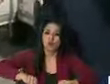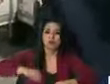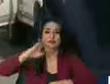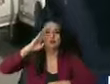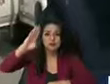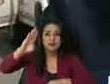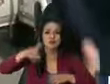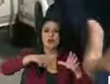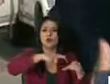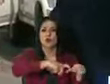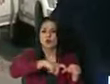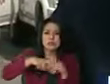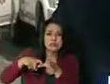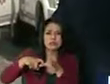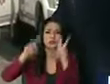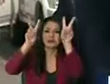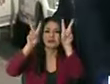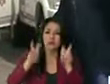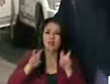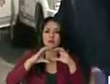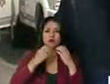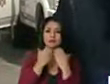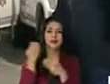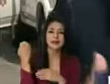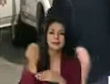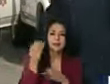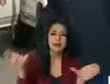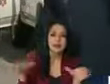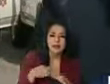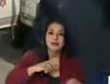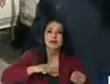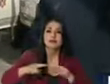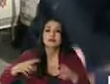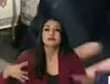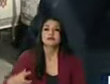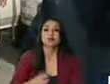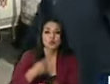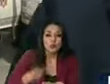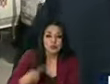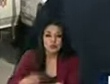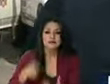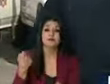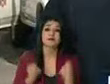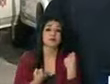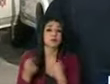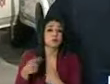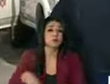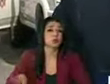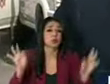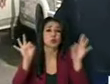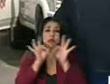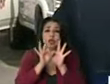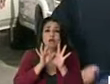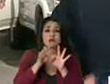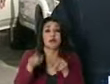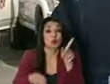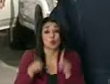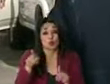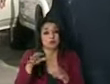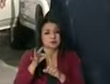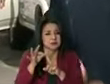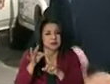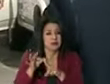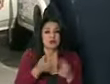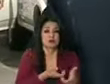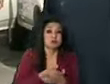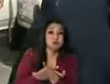las winchas, en el tema del COE metropolitano igual, los jefes de seguridad, los vehículos son todo terreno, en el caso de